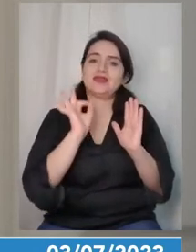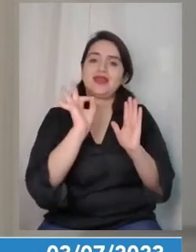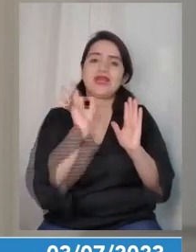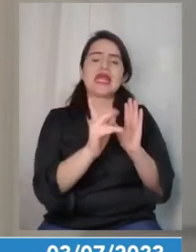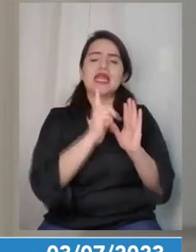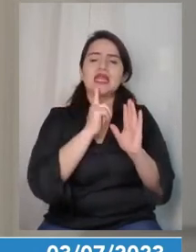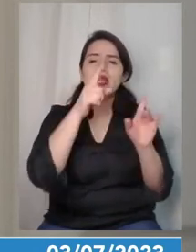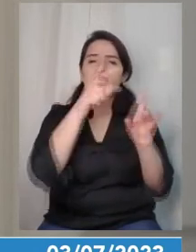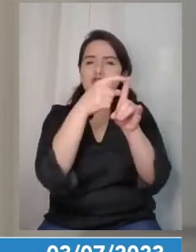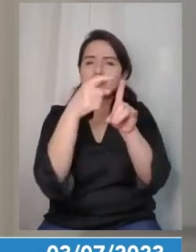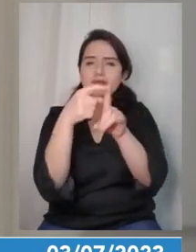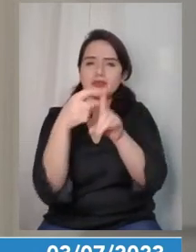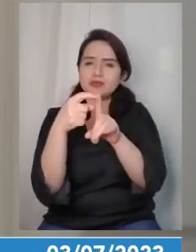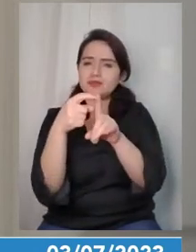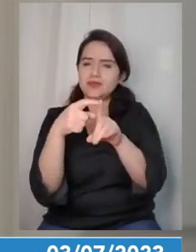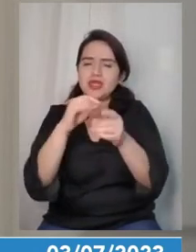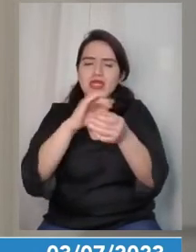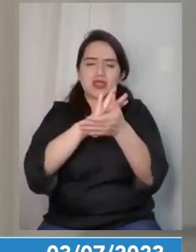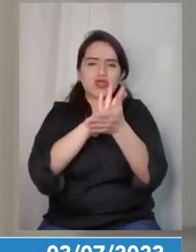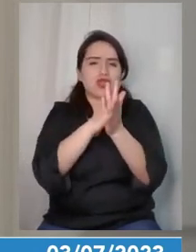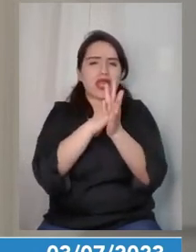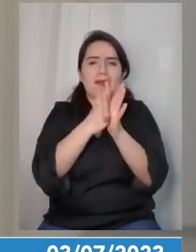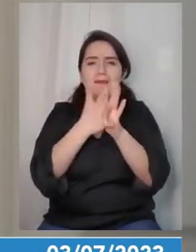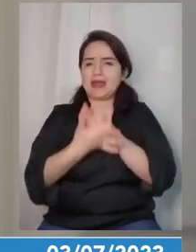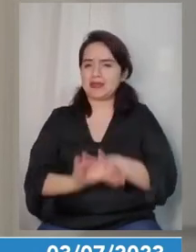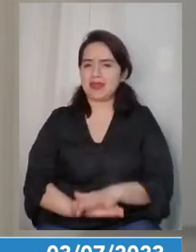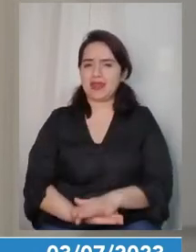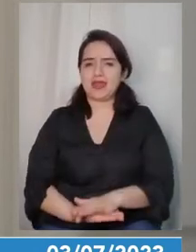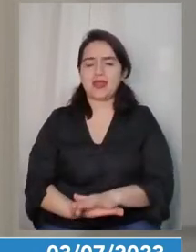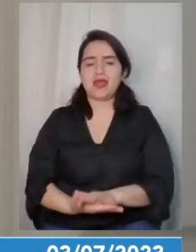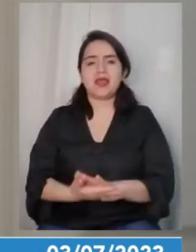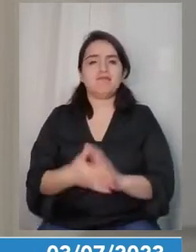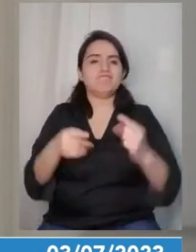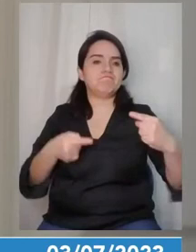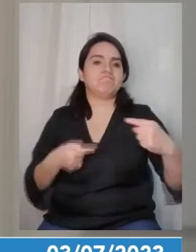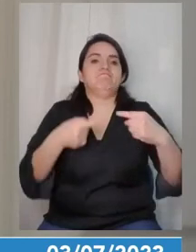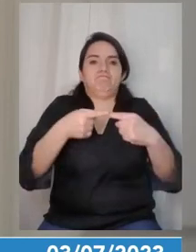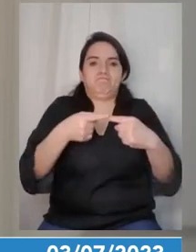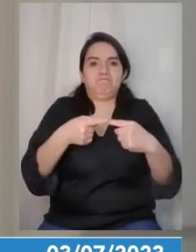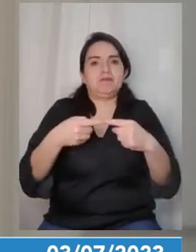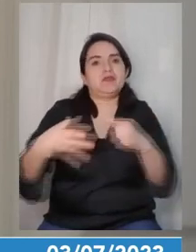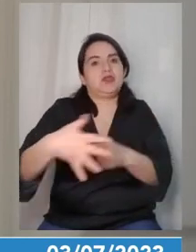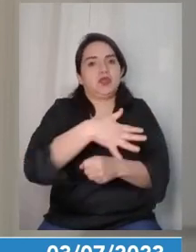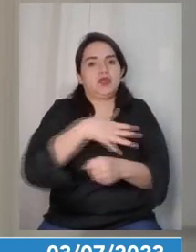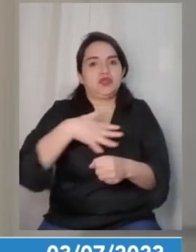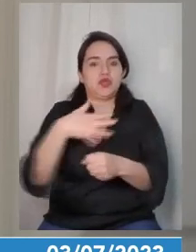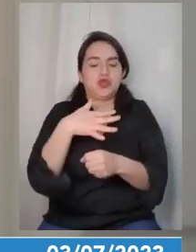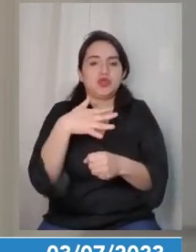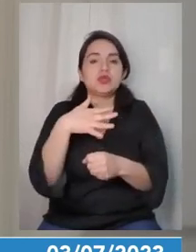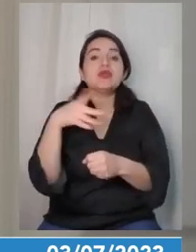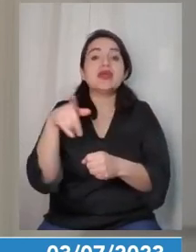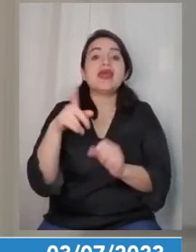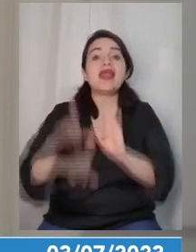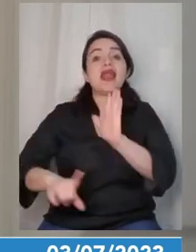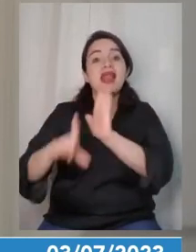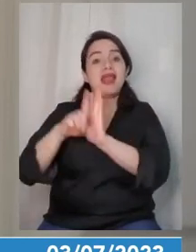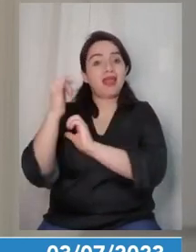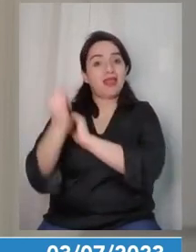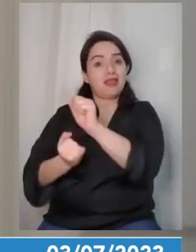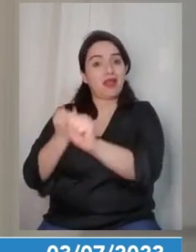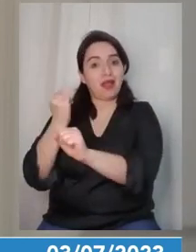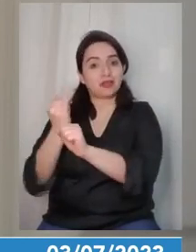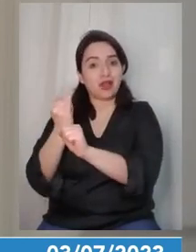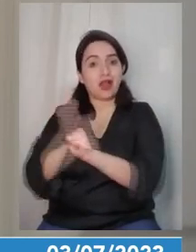totalmente en línea con lo que está pasando, ¿no es cierto?, en el derecho internacional y en las constituciones más